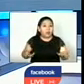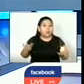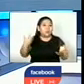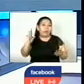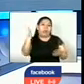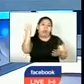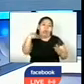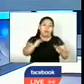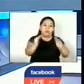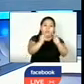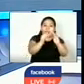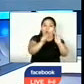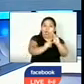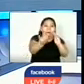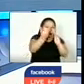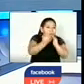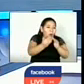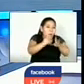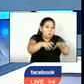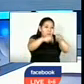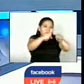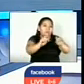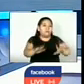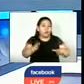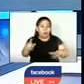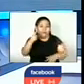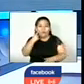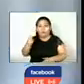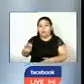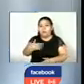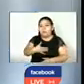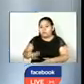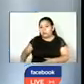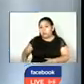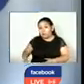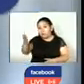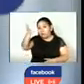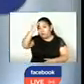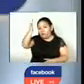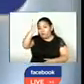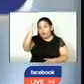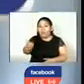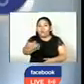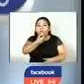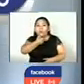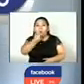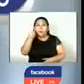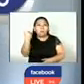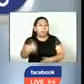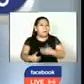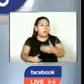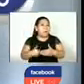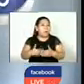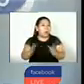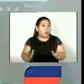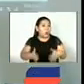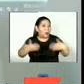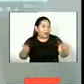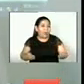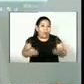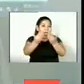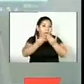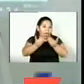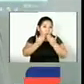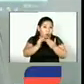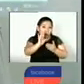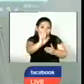un corte del servicio vamos a escuchar las declaraciones del presidente de ANDA para que usted se actualice y conozca cómo va a evolucionar el tema de la falta de agua si